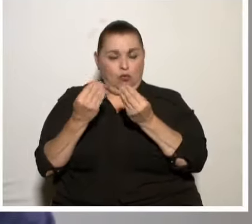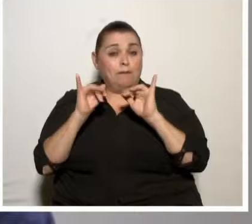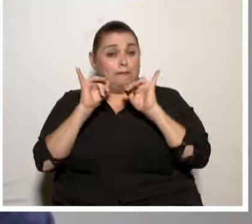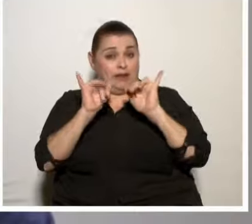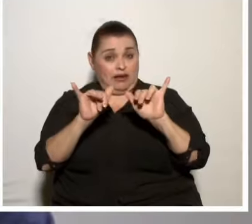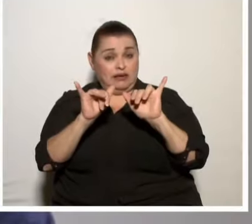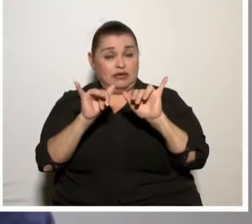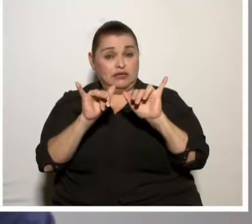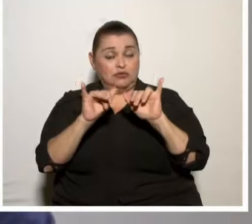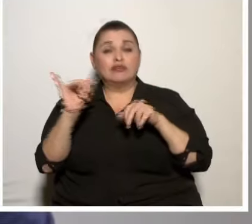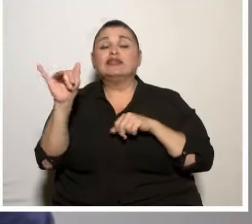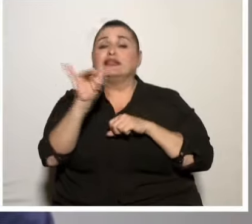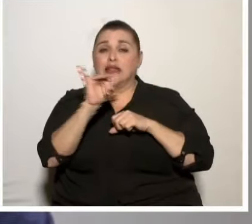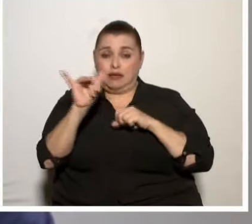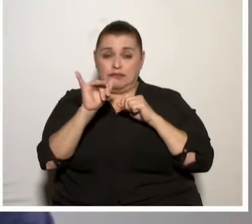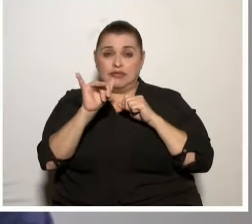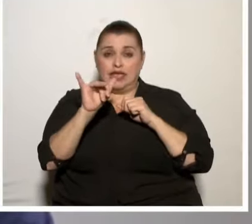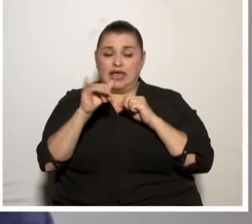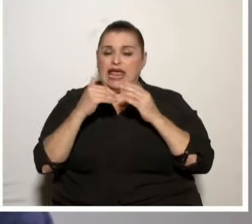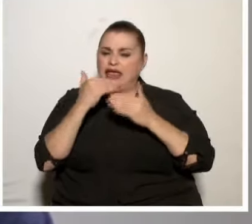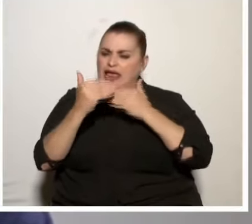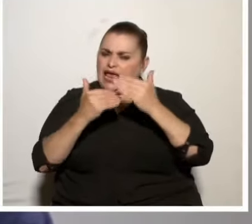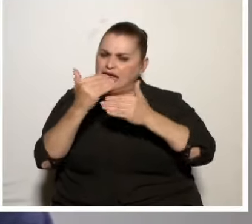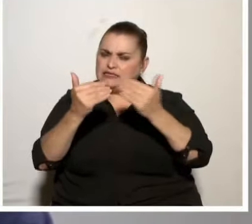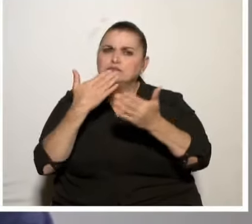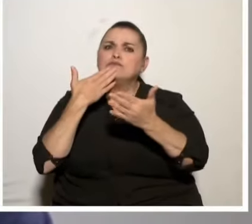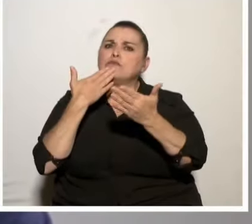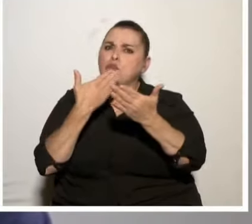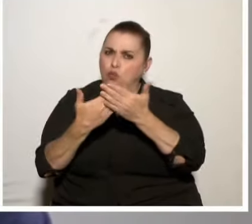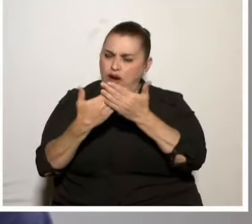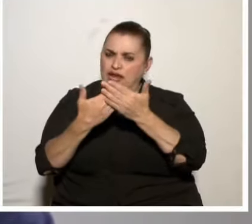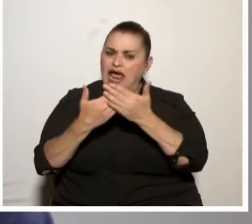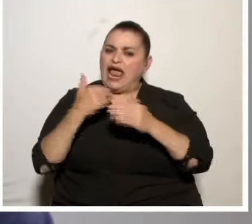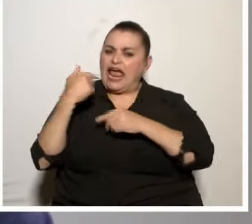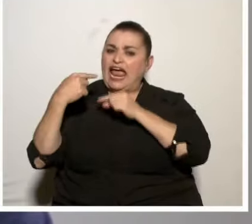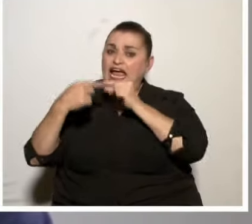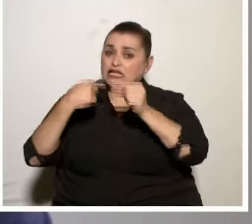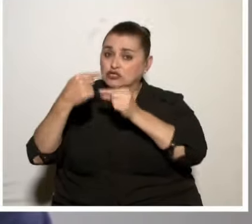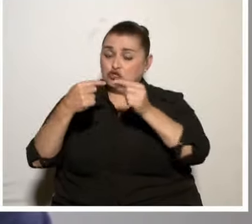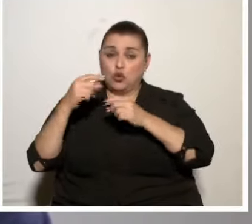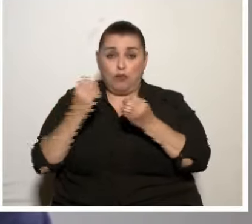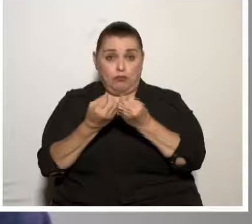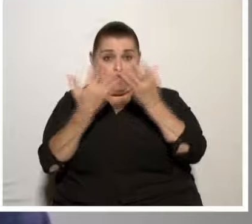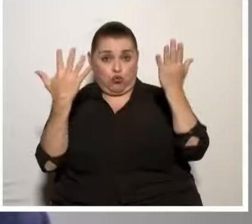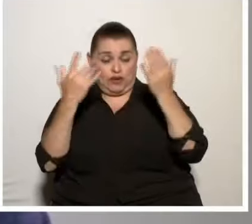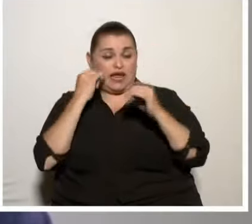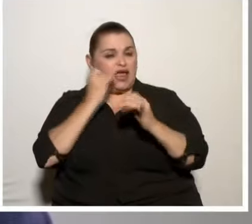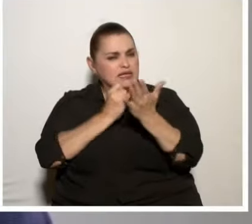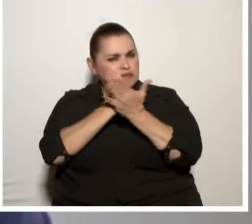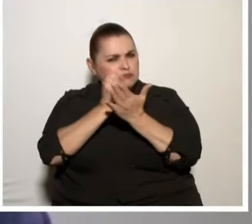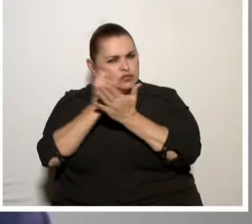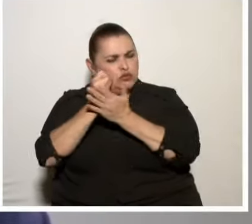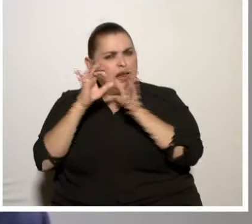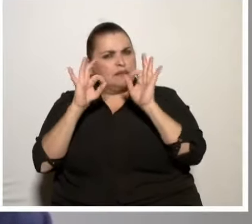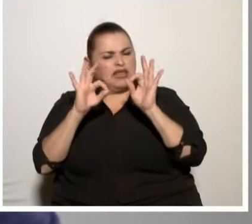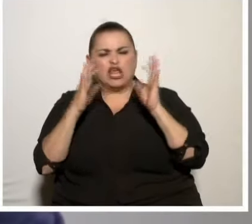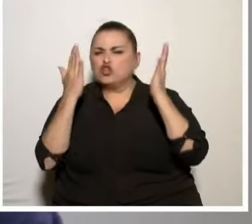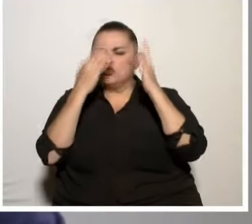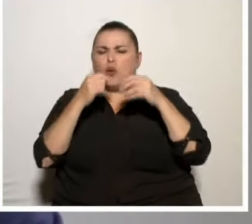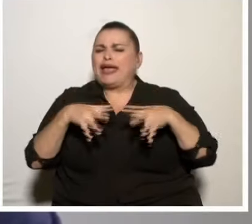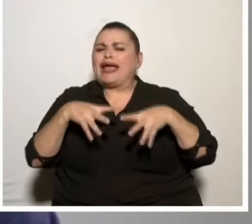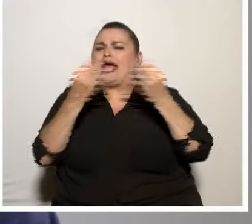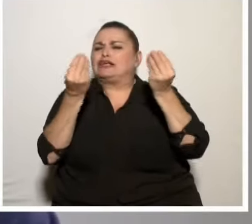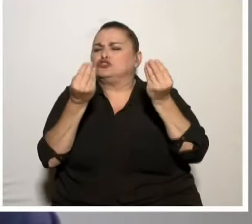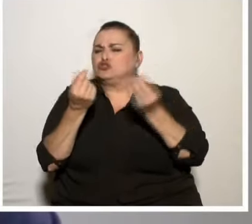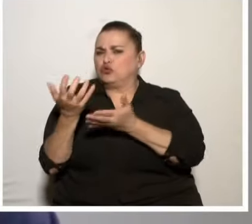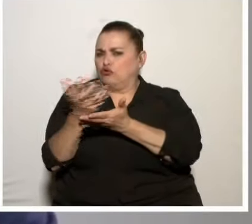ello, también ejercer una buena gestión pública y inspeccionar bien que no existan derroches de recursos.